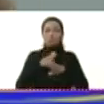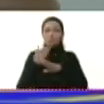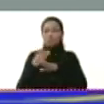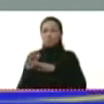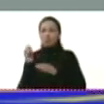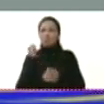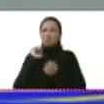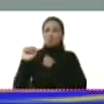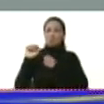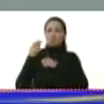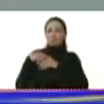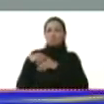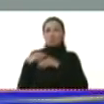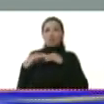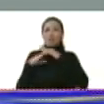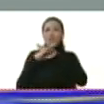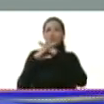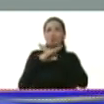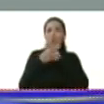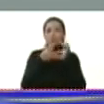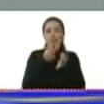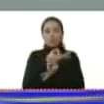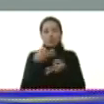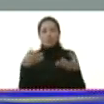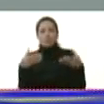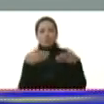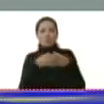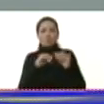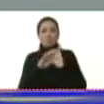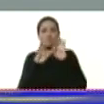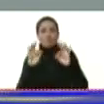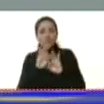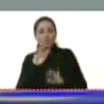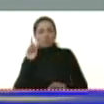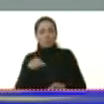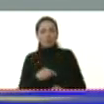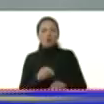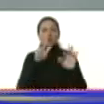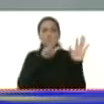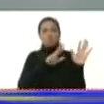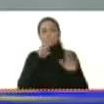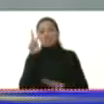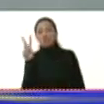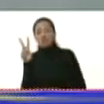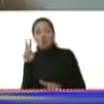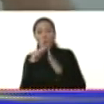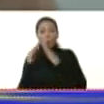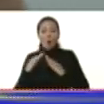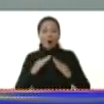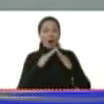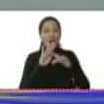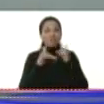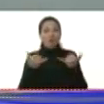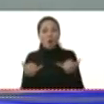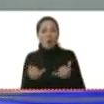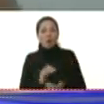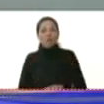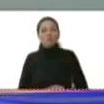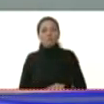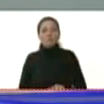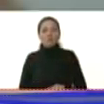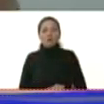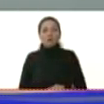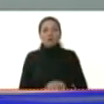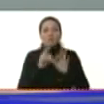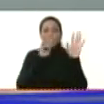pudo materializar este espectacular complejo residencial de 82 apartamentos y, como usted decía, con 62 metros, con